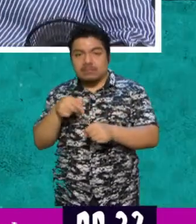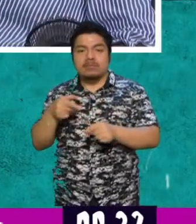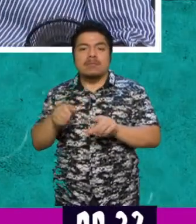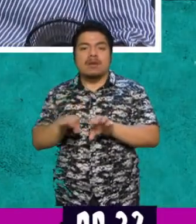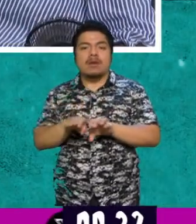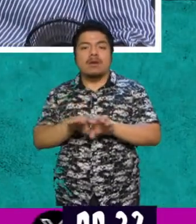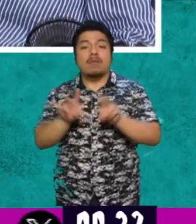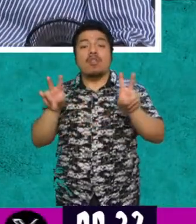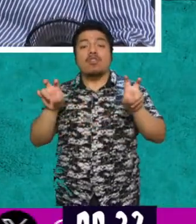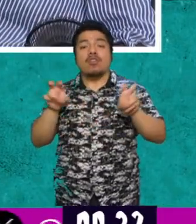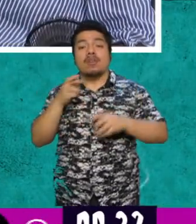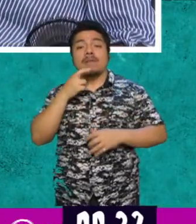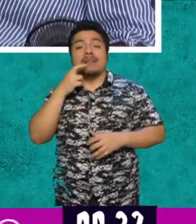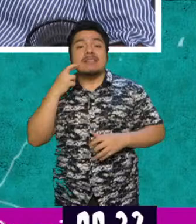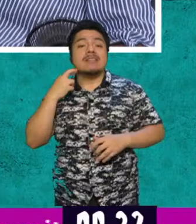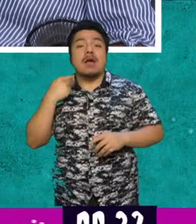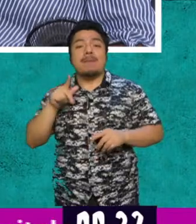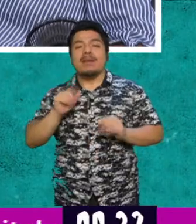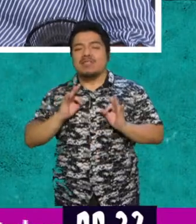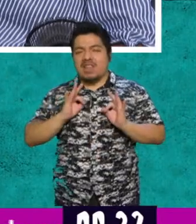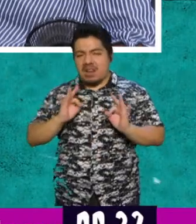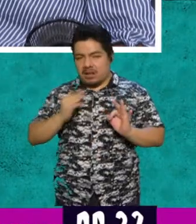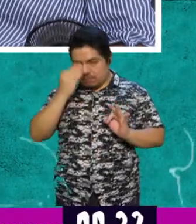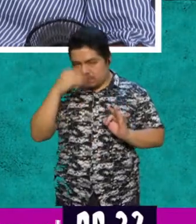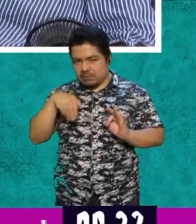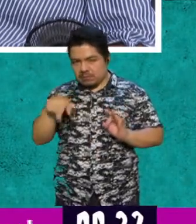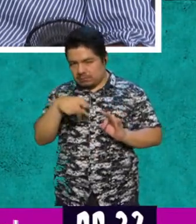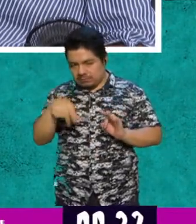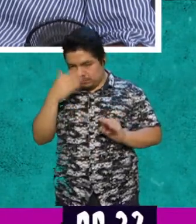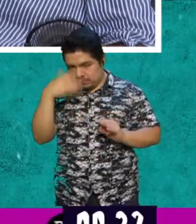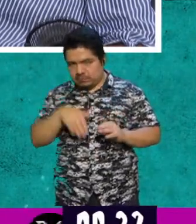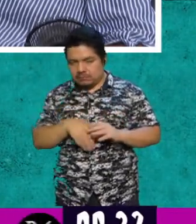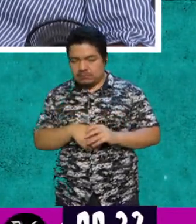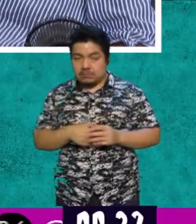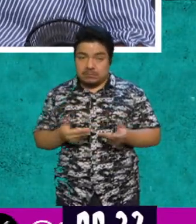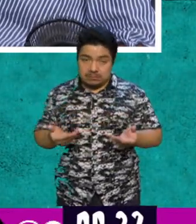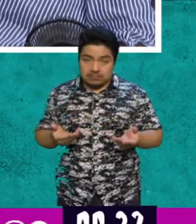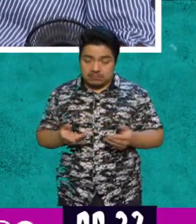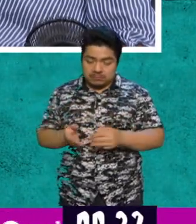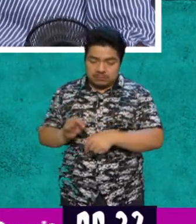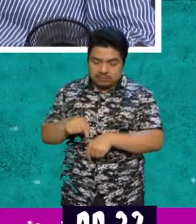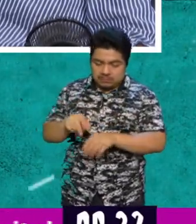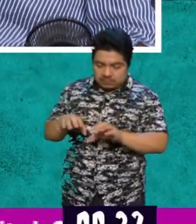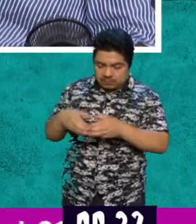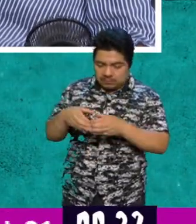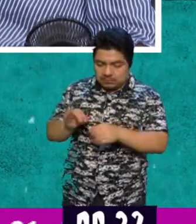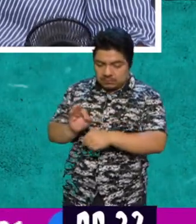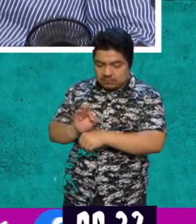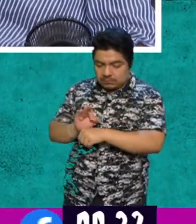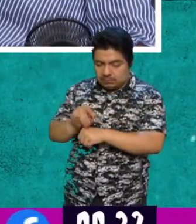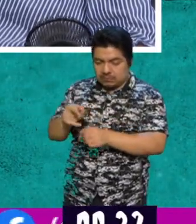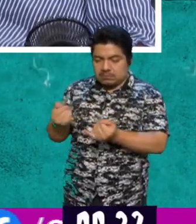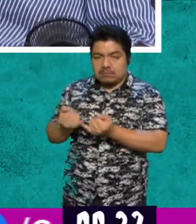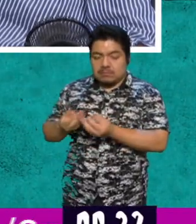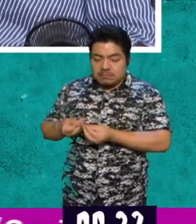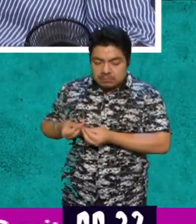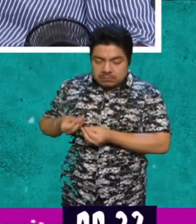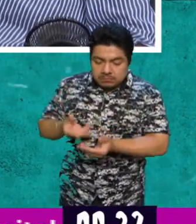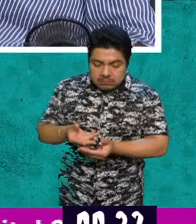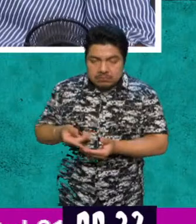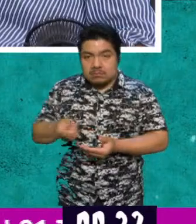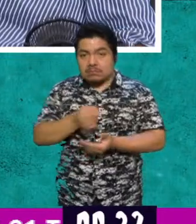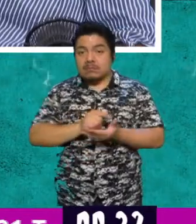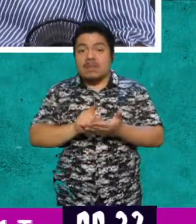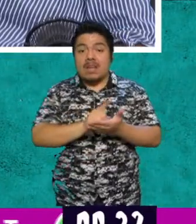cuello blanco y los delincuentes del orden común, ¿no? Han protegido y le han dado beneficios a traficantes